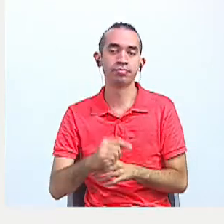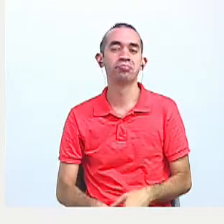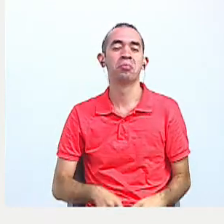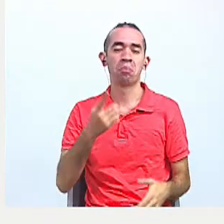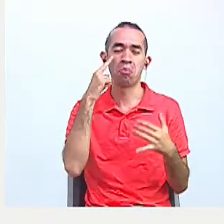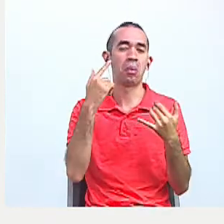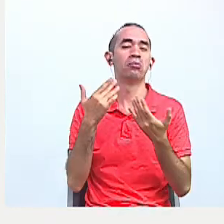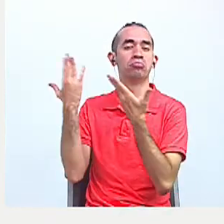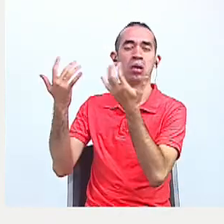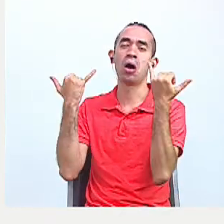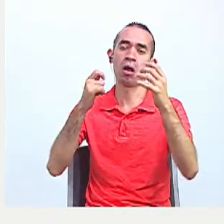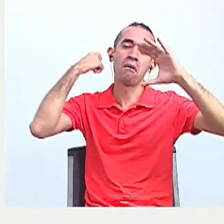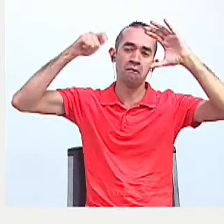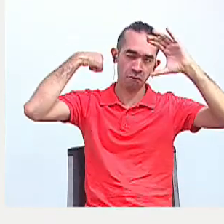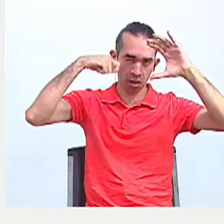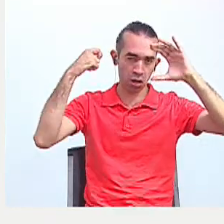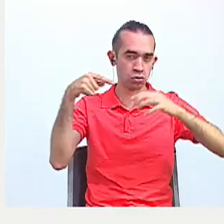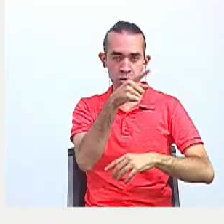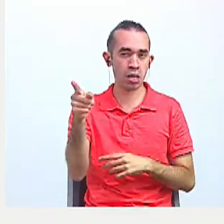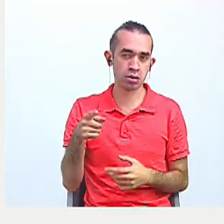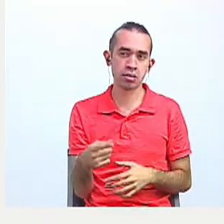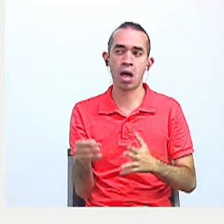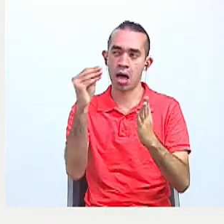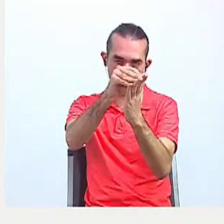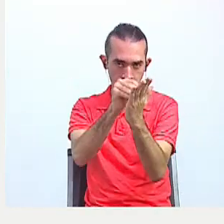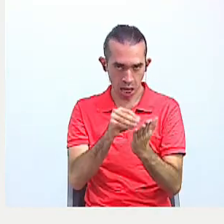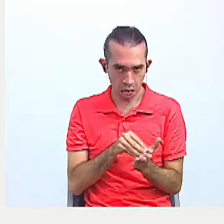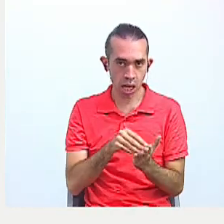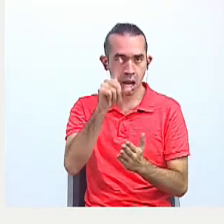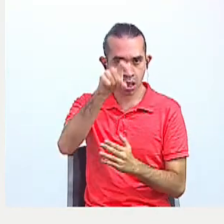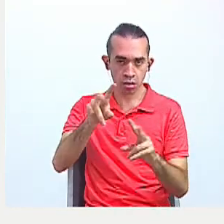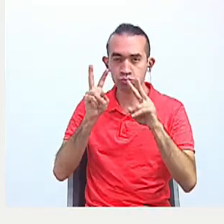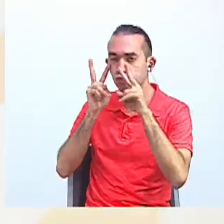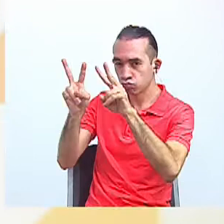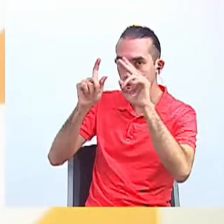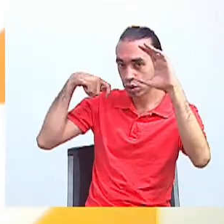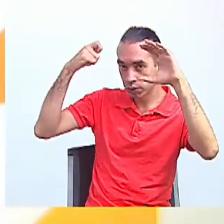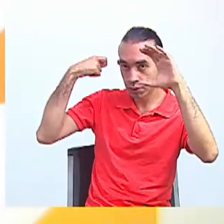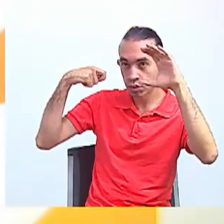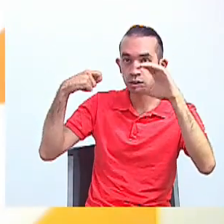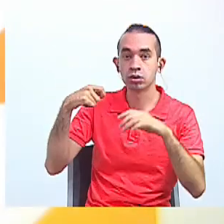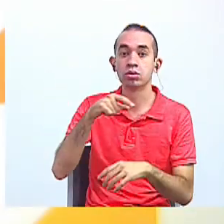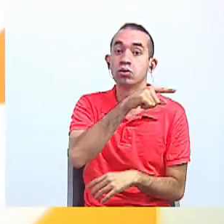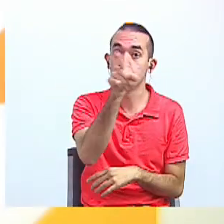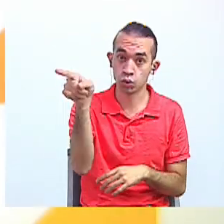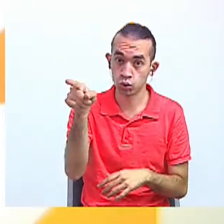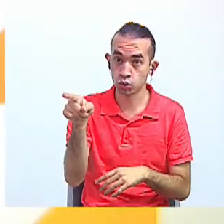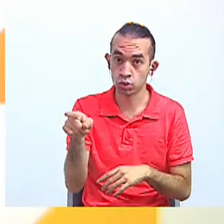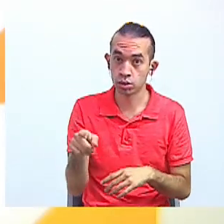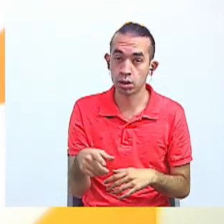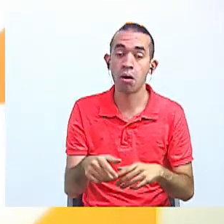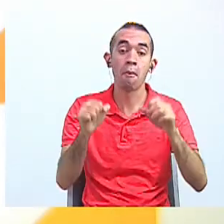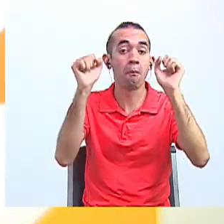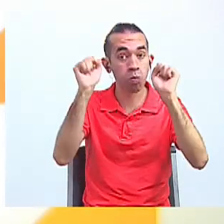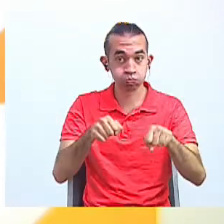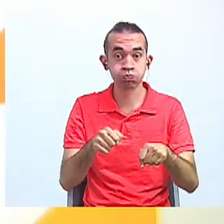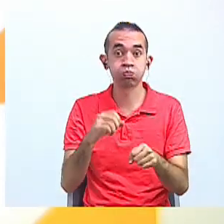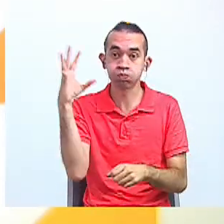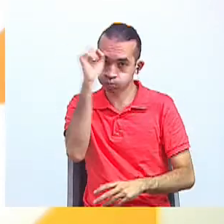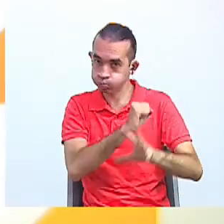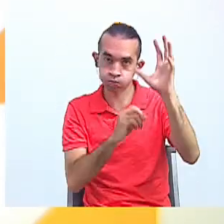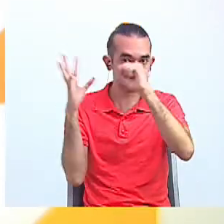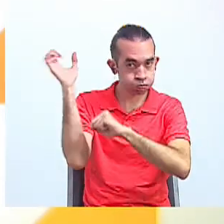un video? Para que ustedes vayan tomando nota, tienen que observar el video para que ustedes puedan